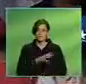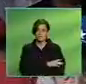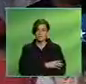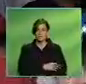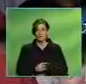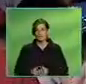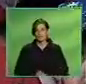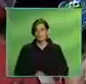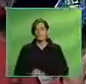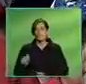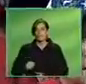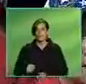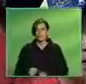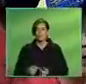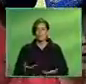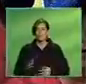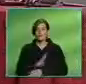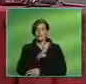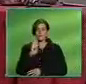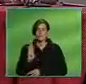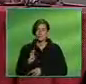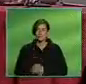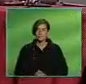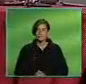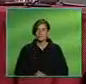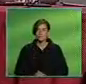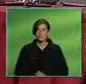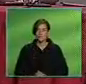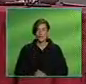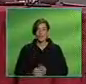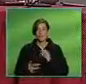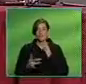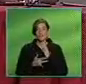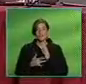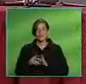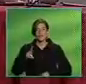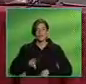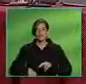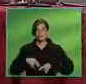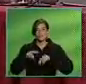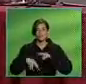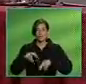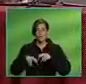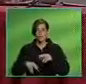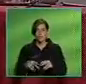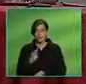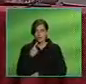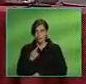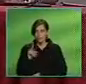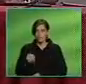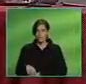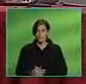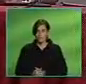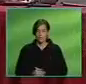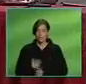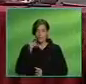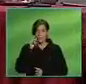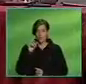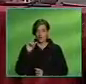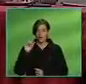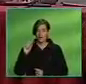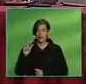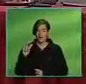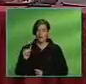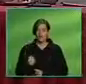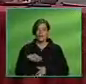Bueno, aquí le está entregando en Cabima con una técnica de construcción que, como dice el compañero Leal, nos la